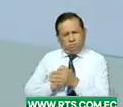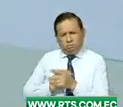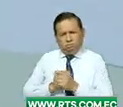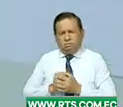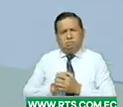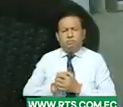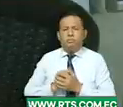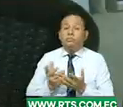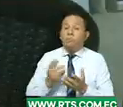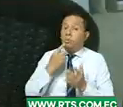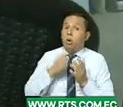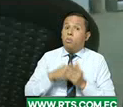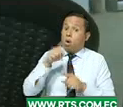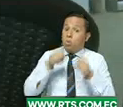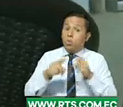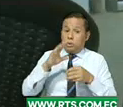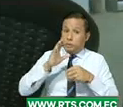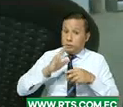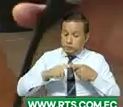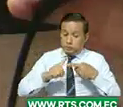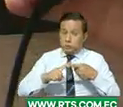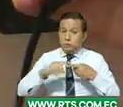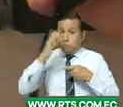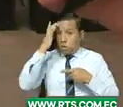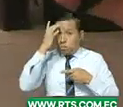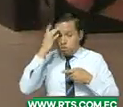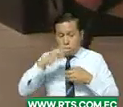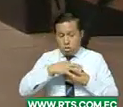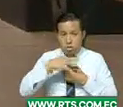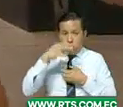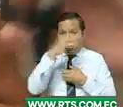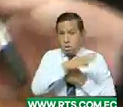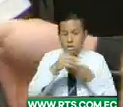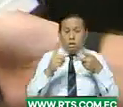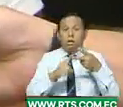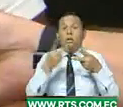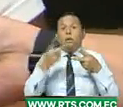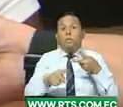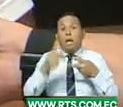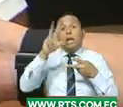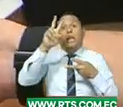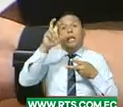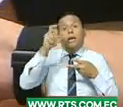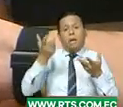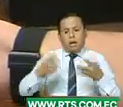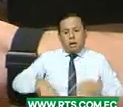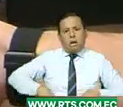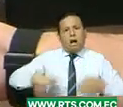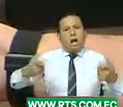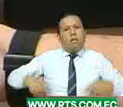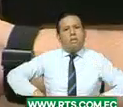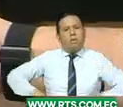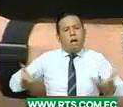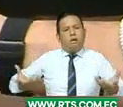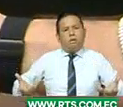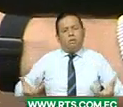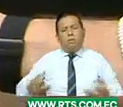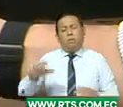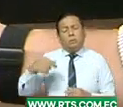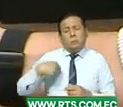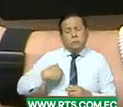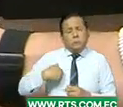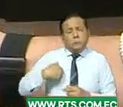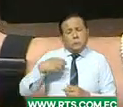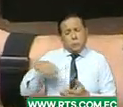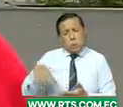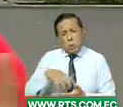son motivo de preocupación. ¿Usted sí enviaría a sus hijos a clase? Bueno, estamos en duda también si enviarlos o no.